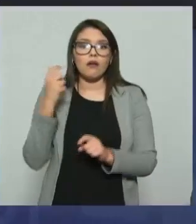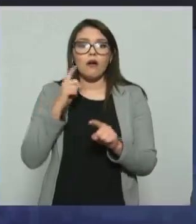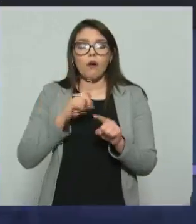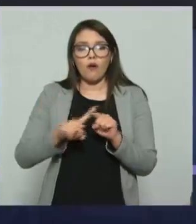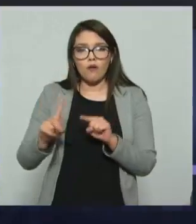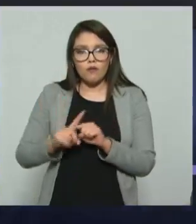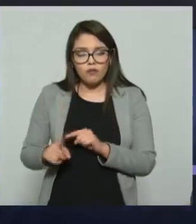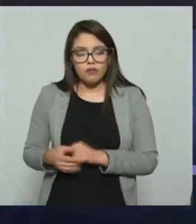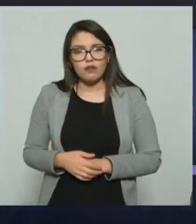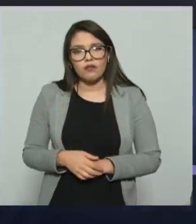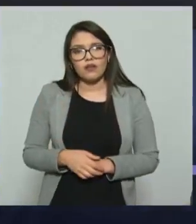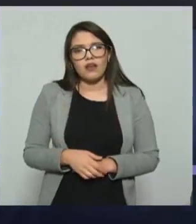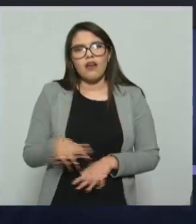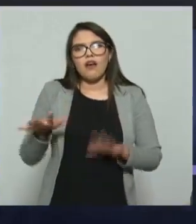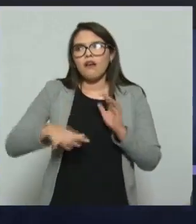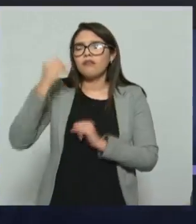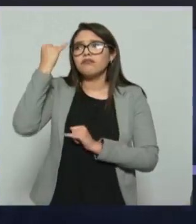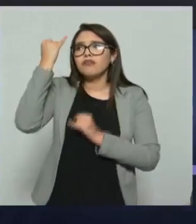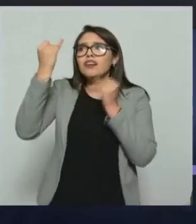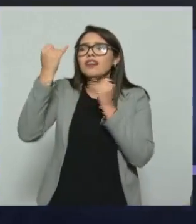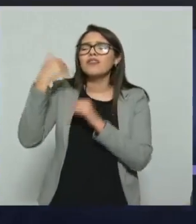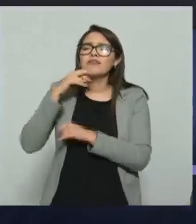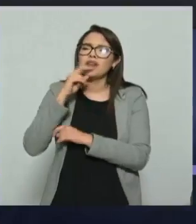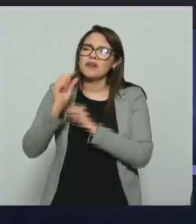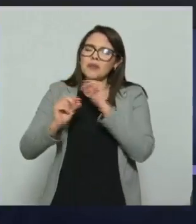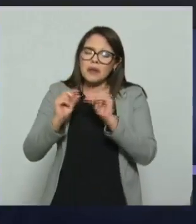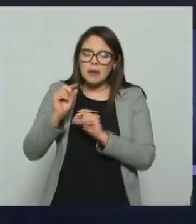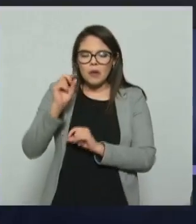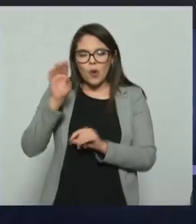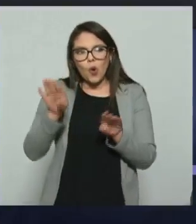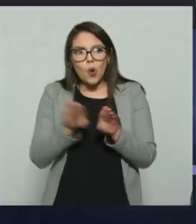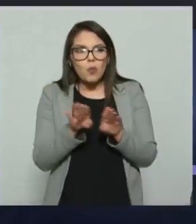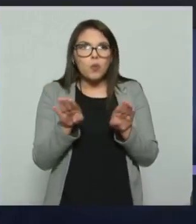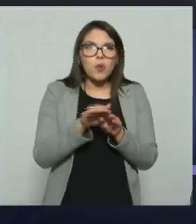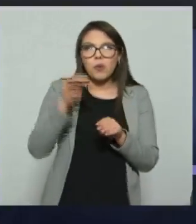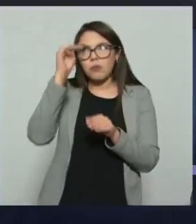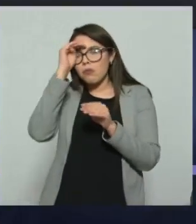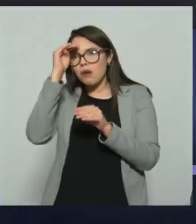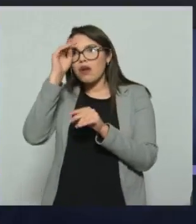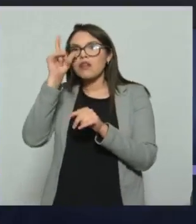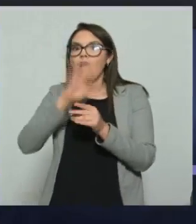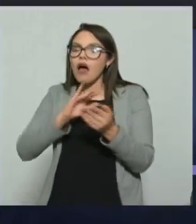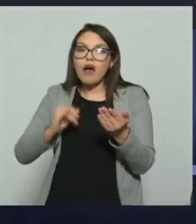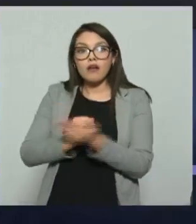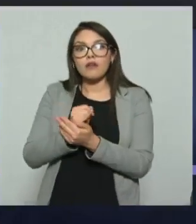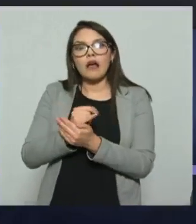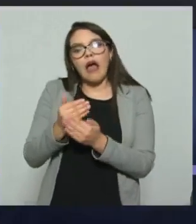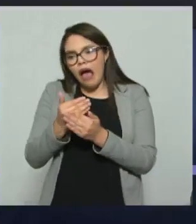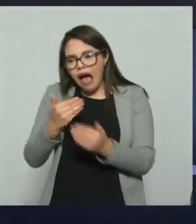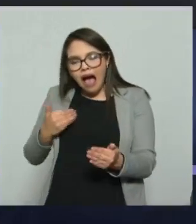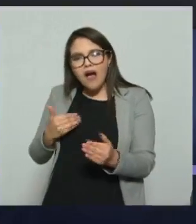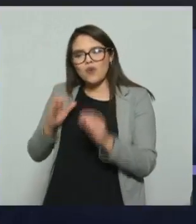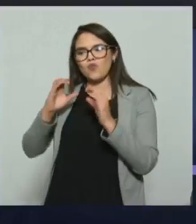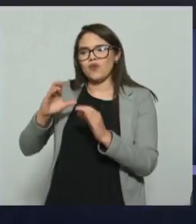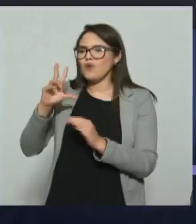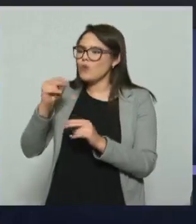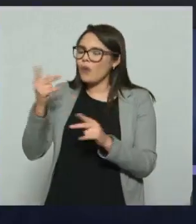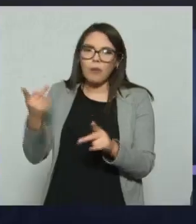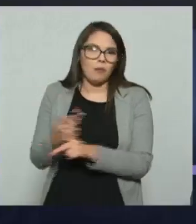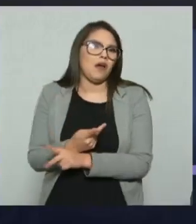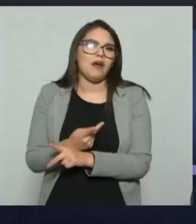estas ideas hasta cometer este tipo de acto, para que no suceda y para que se den